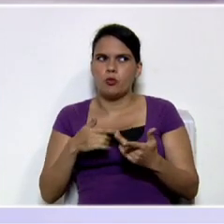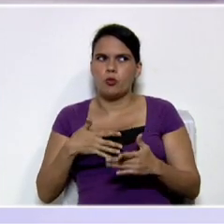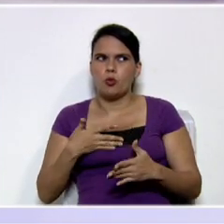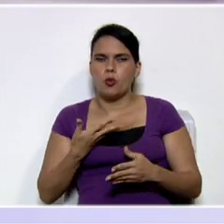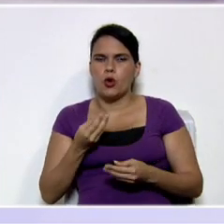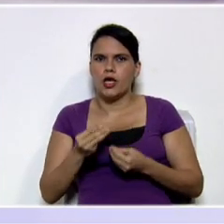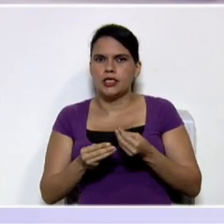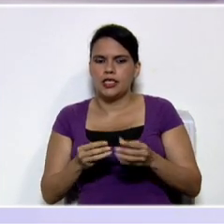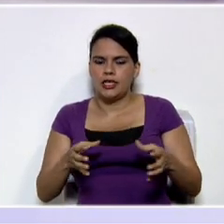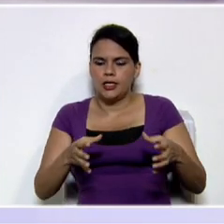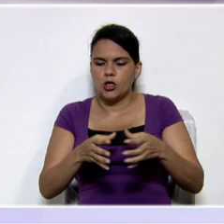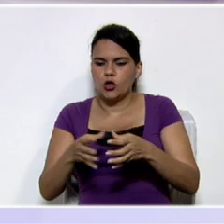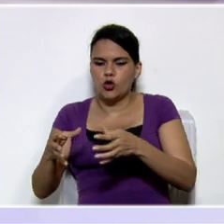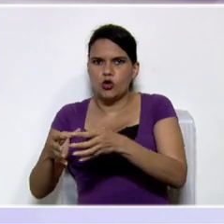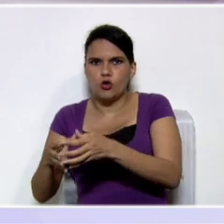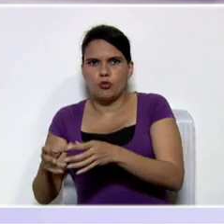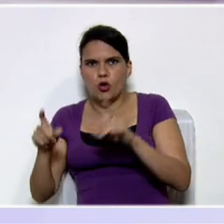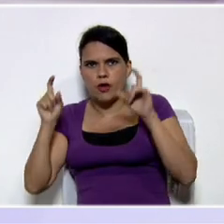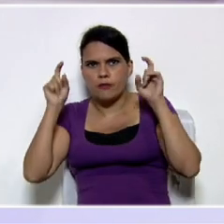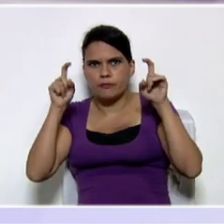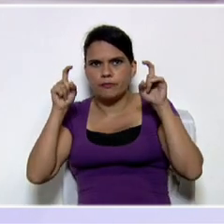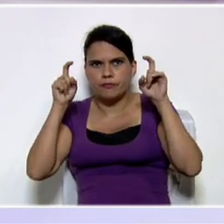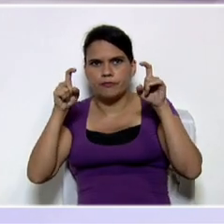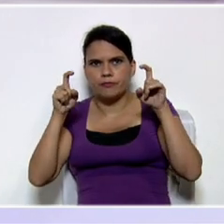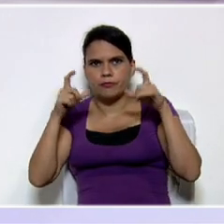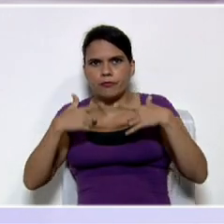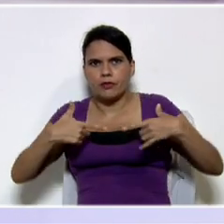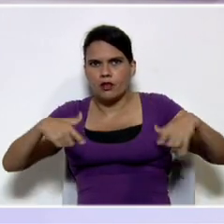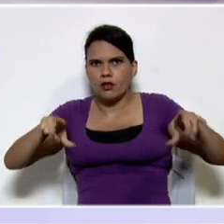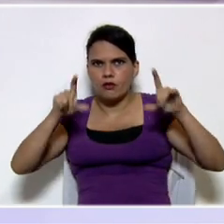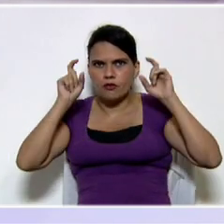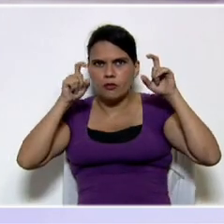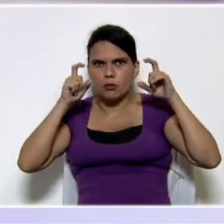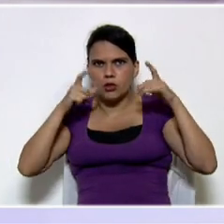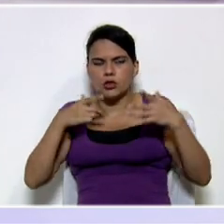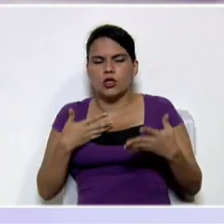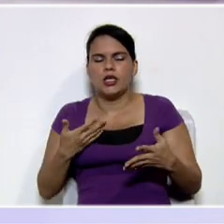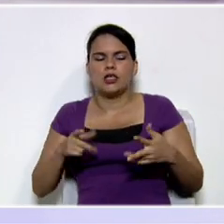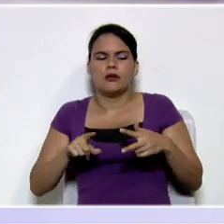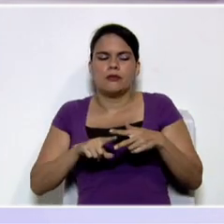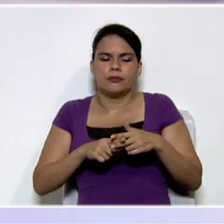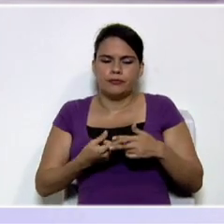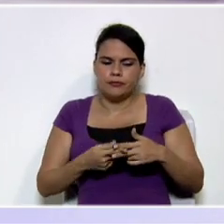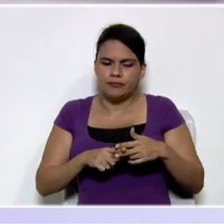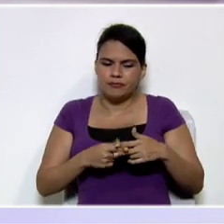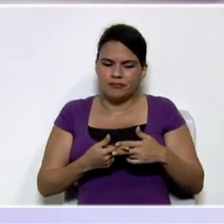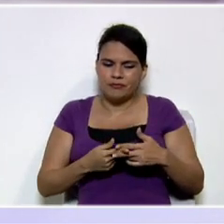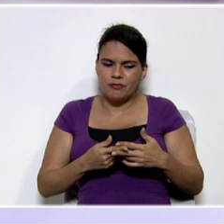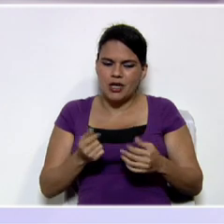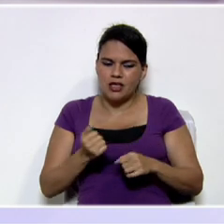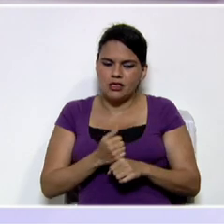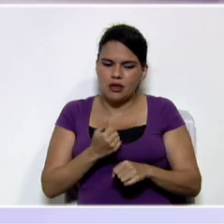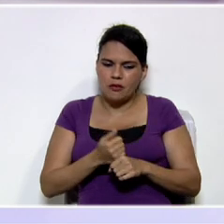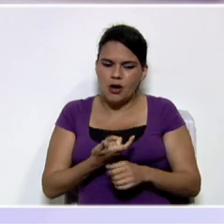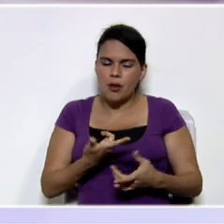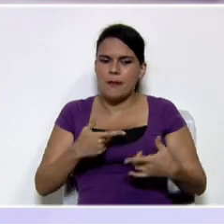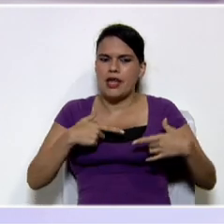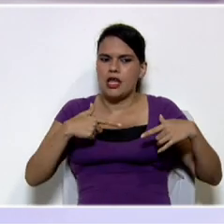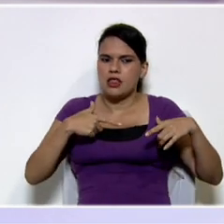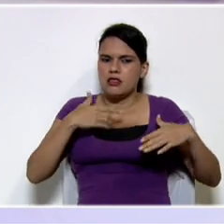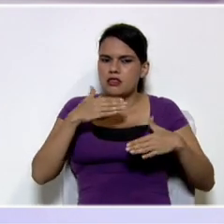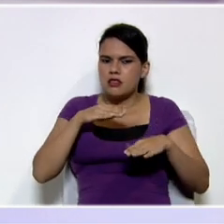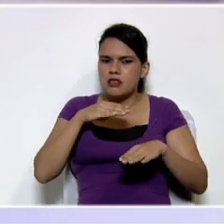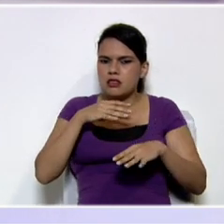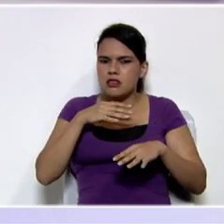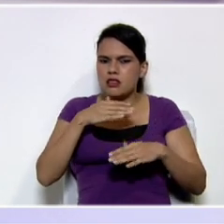ocupacional todos esos contenidos que los va a formar para la vida, para el trabajo, para desenvolverse en su entorno cercano.